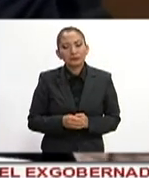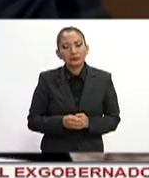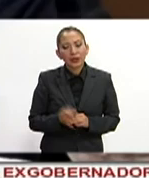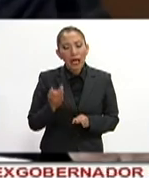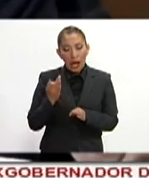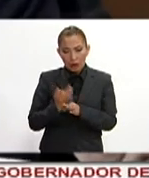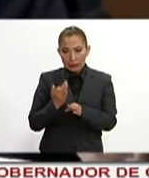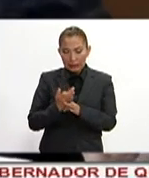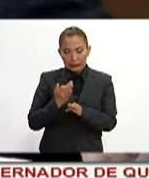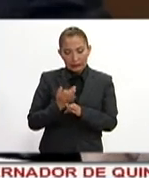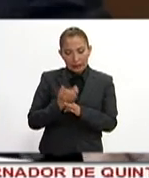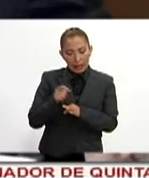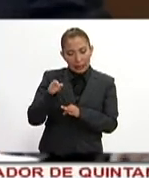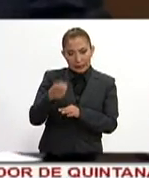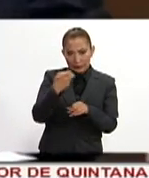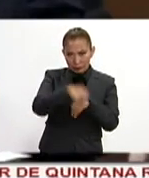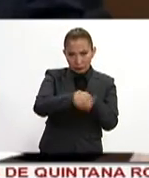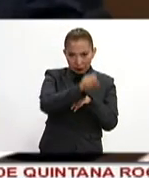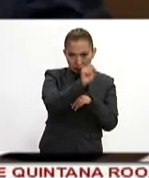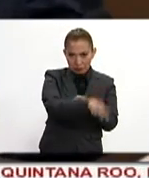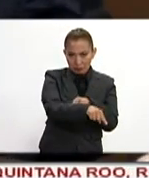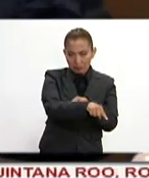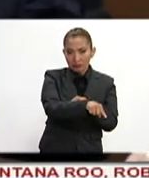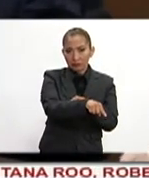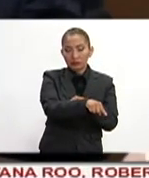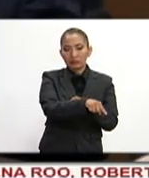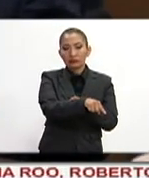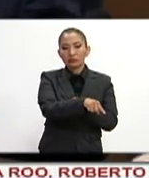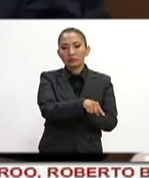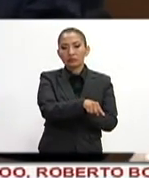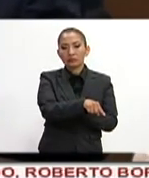este momento esa cifra